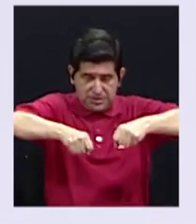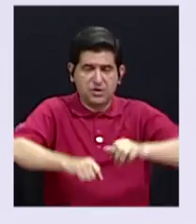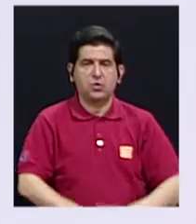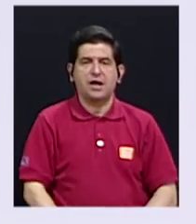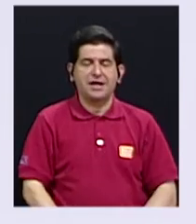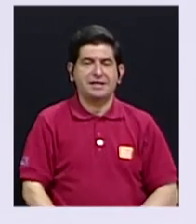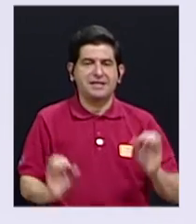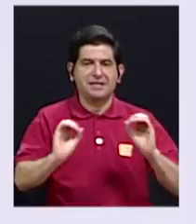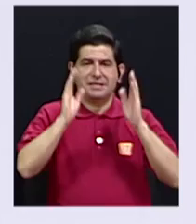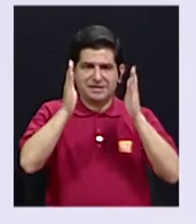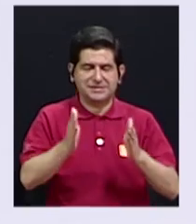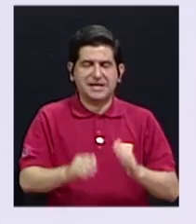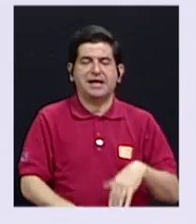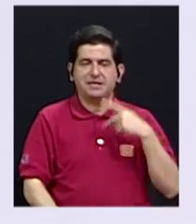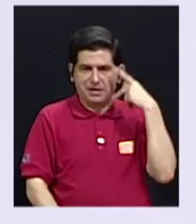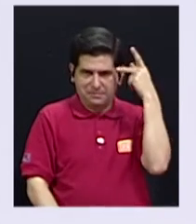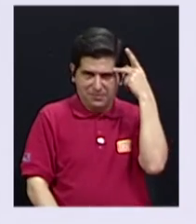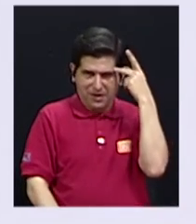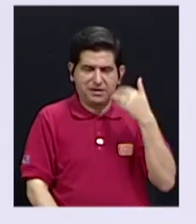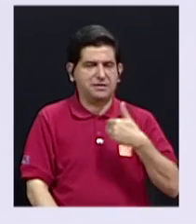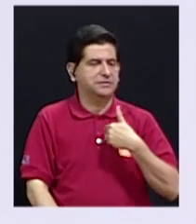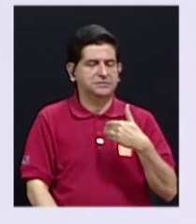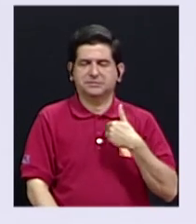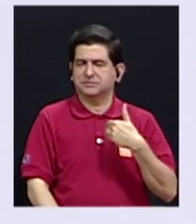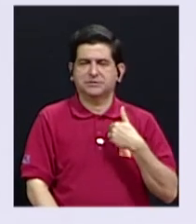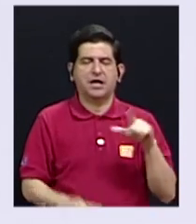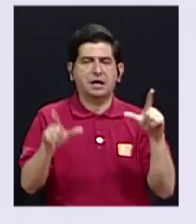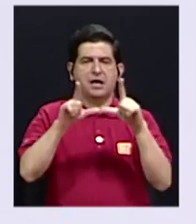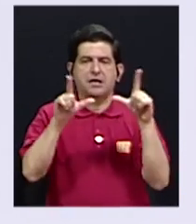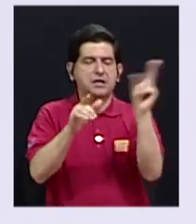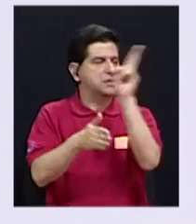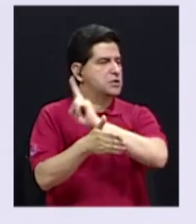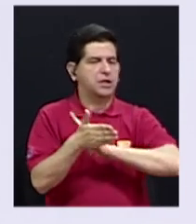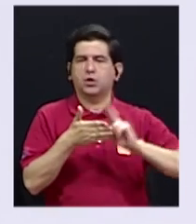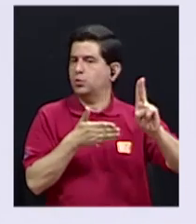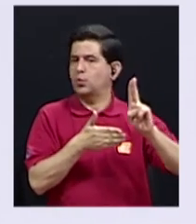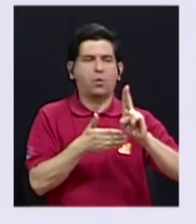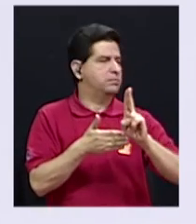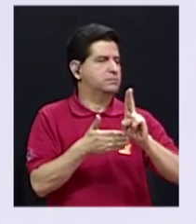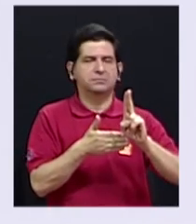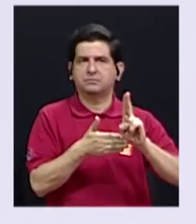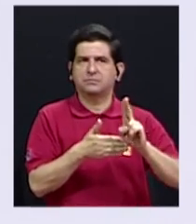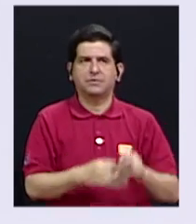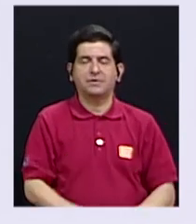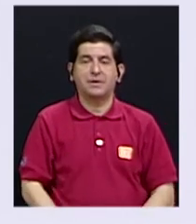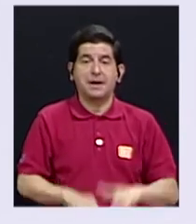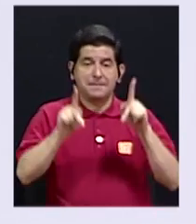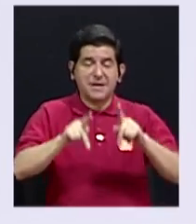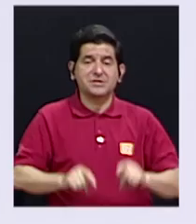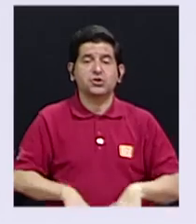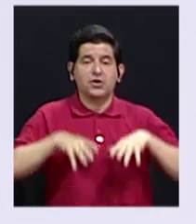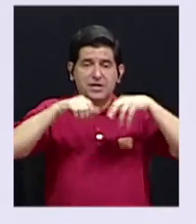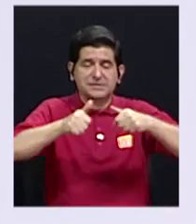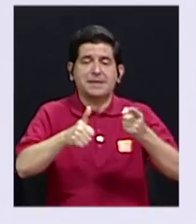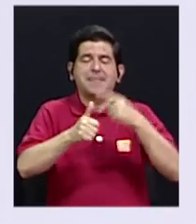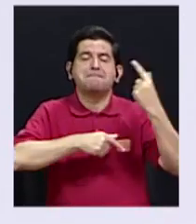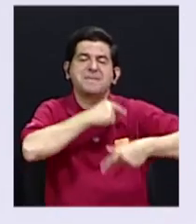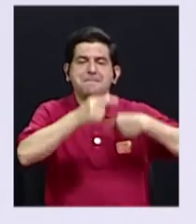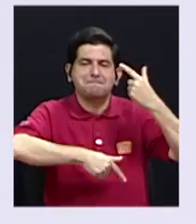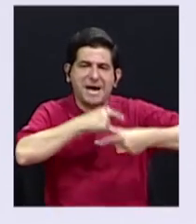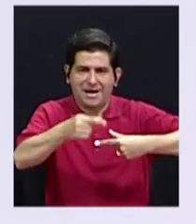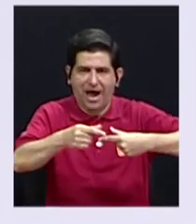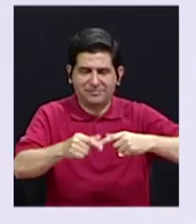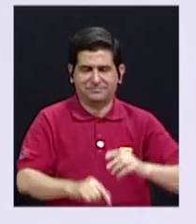ninguno de esos dos padres tenían título universitario lo cual se llaman personas graduadas de primera generación